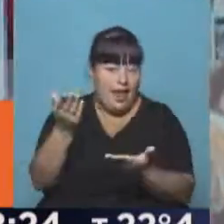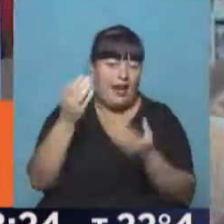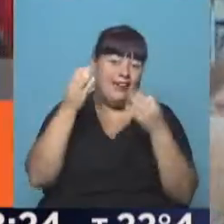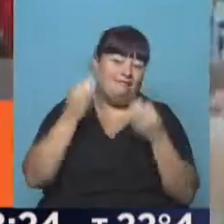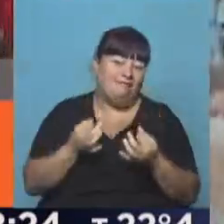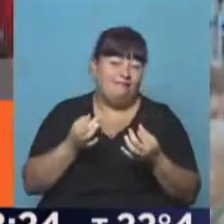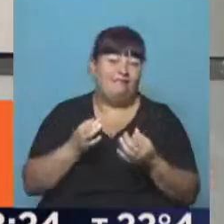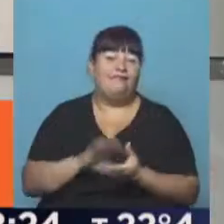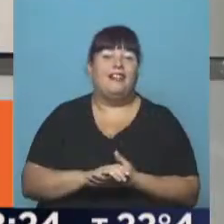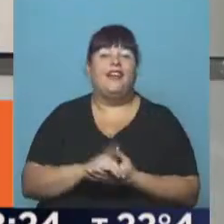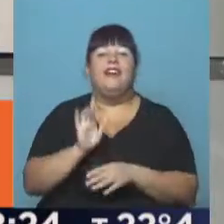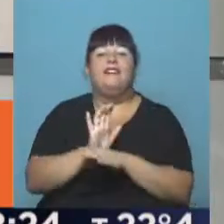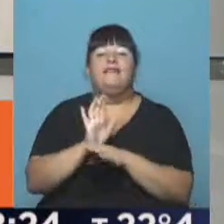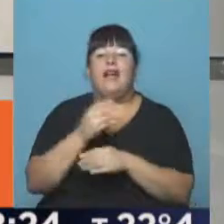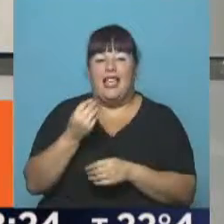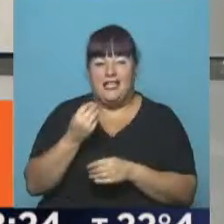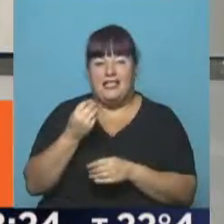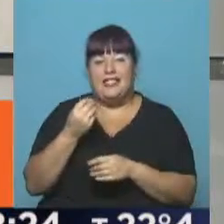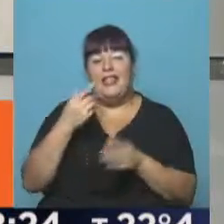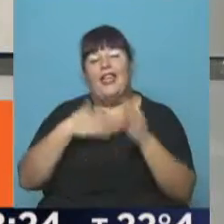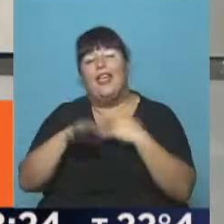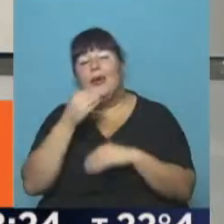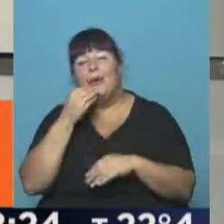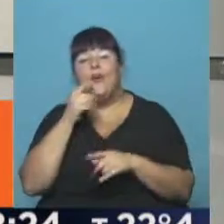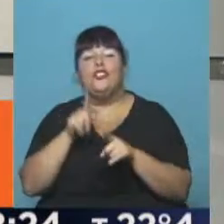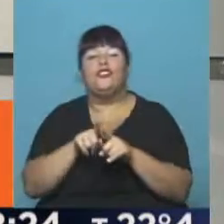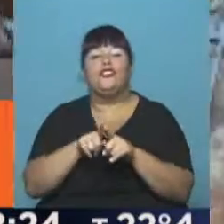realidad están significando que se escamotea